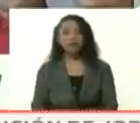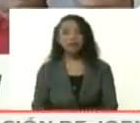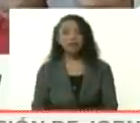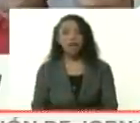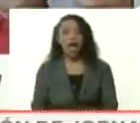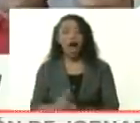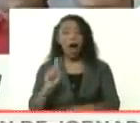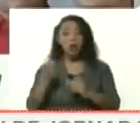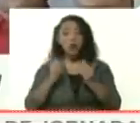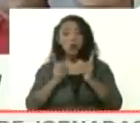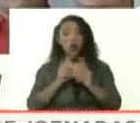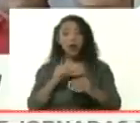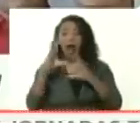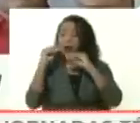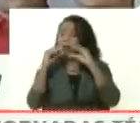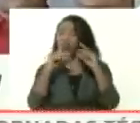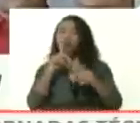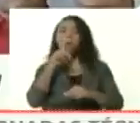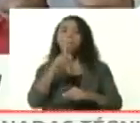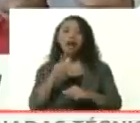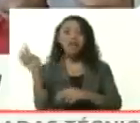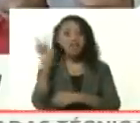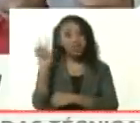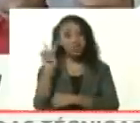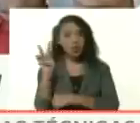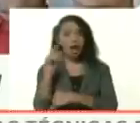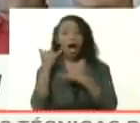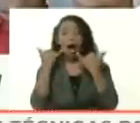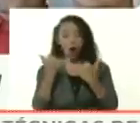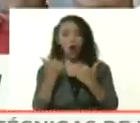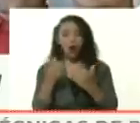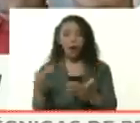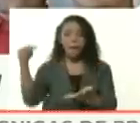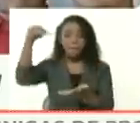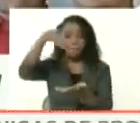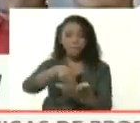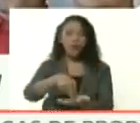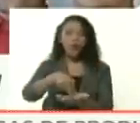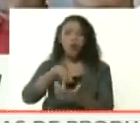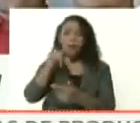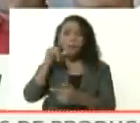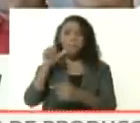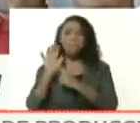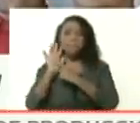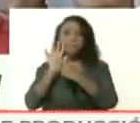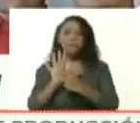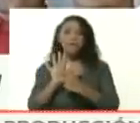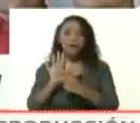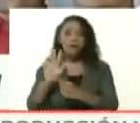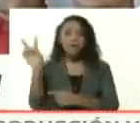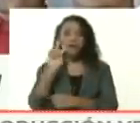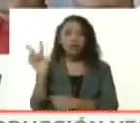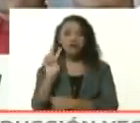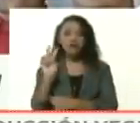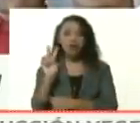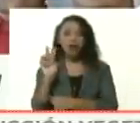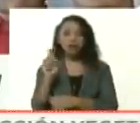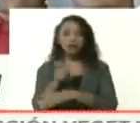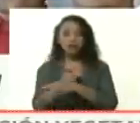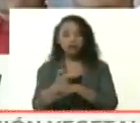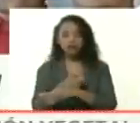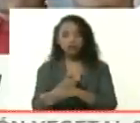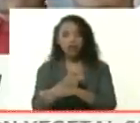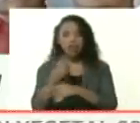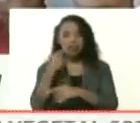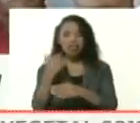mundo hablando mal de Venezuela, ahora resulta que tienen que pararse en su país a gobernar. Es como cuando un pitcher, pues, un bateador